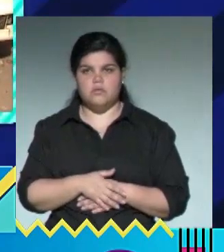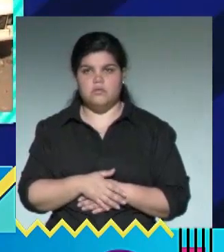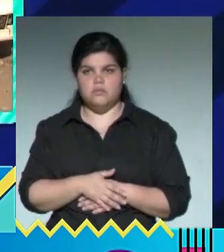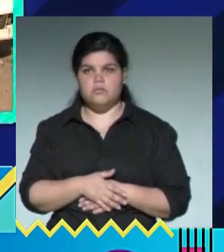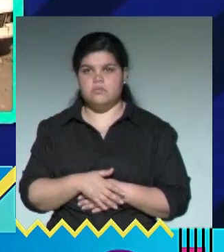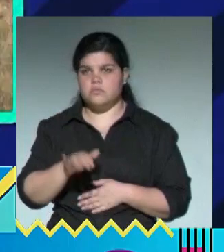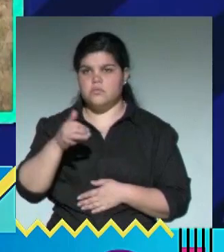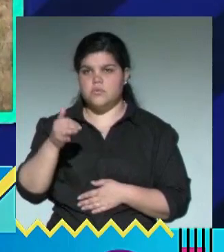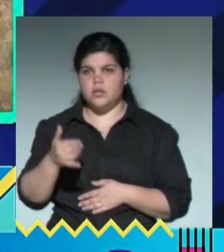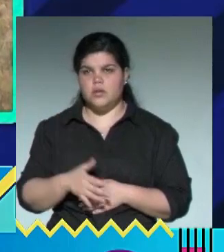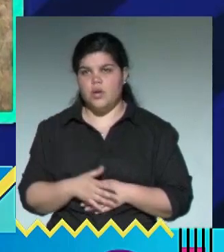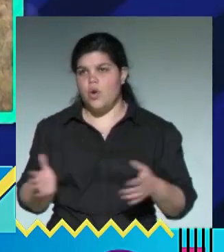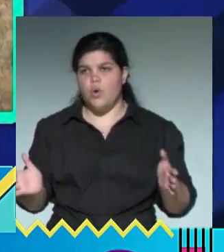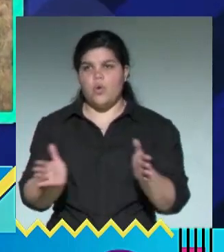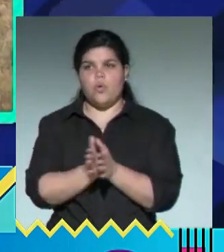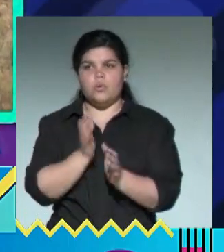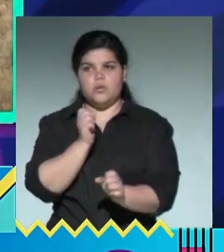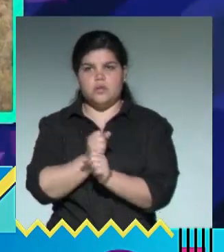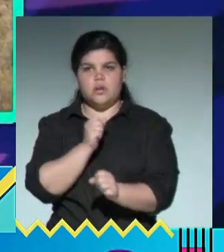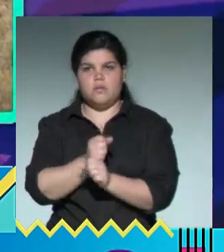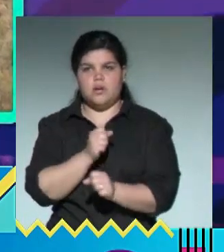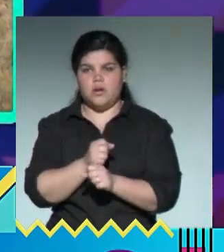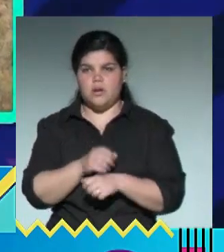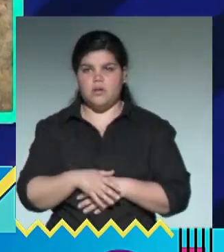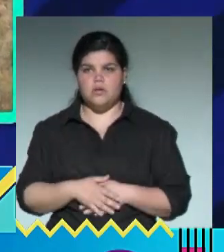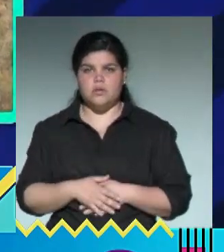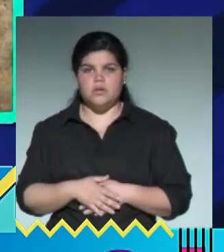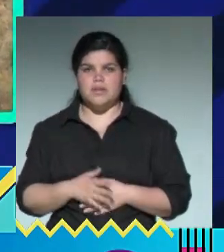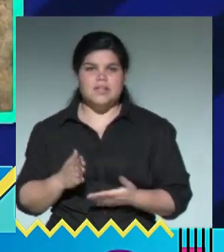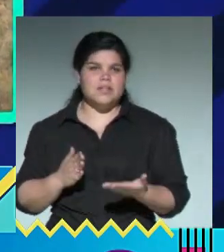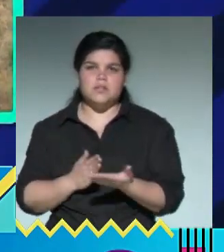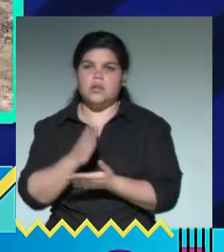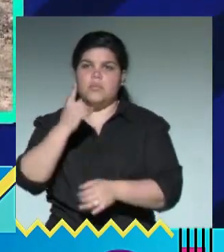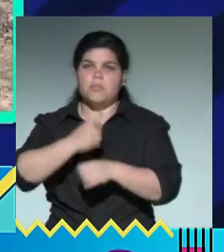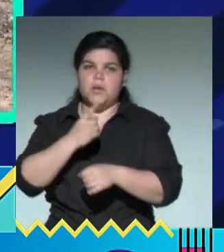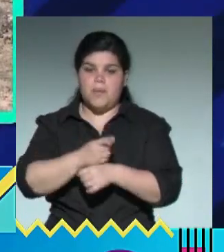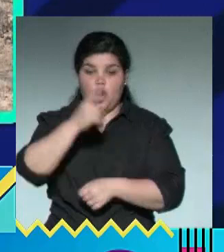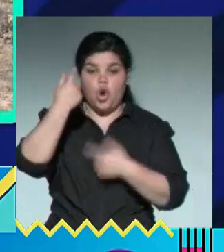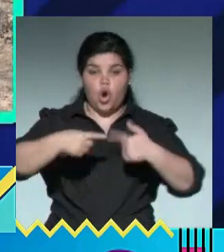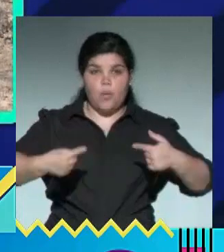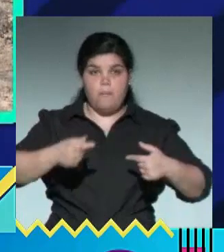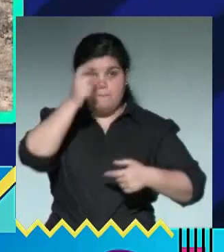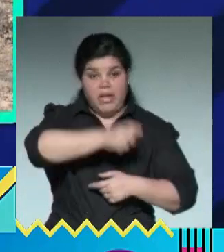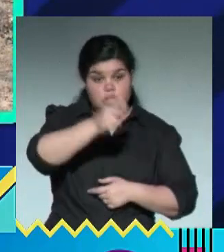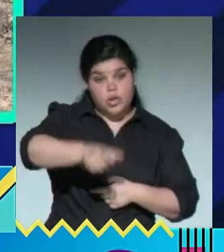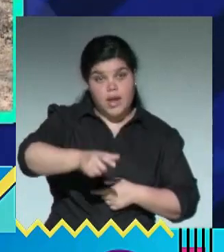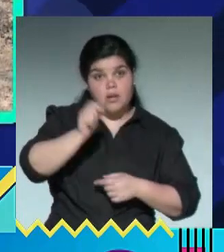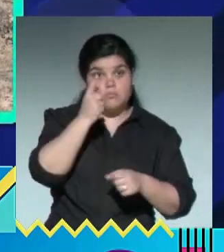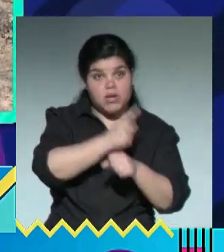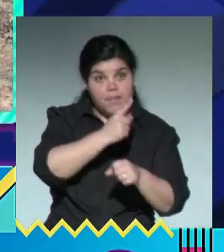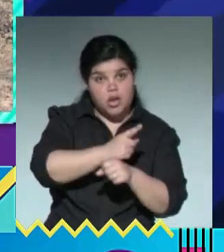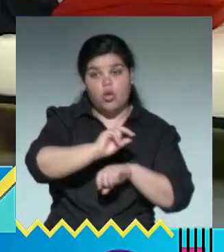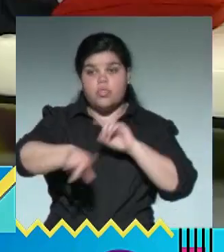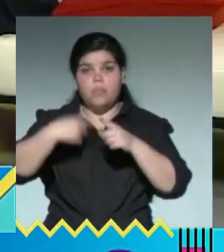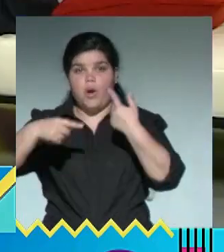Pero sí, fue un trabajo en conjunto, y lo primero que se hace siempre es tratar de primero la persona, después los bienes, ¿sí? Está bueno resaltar